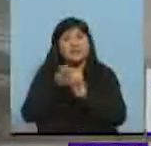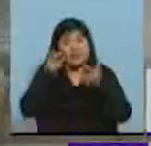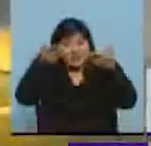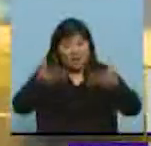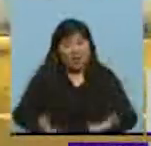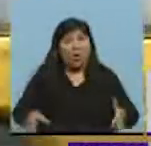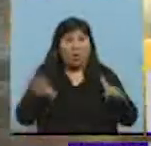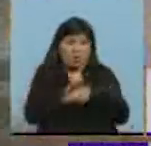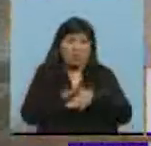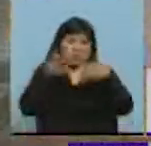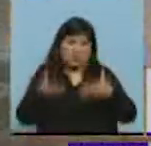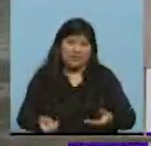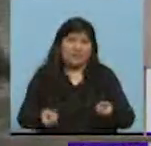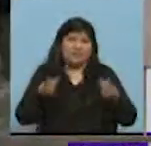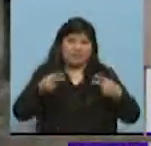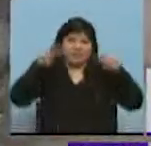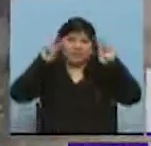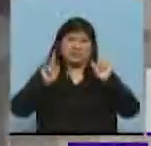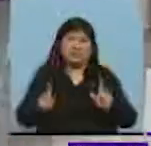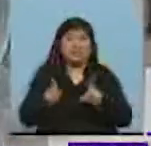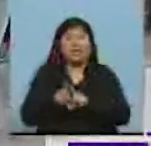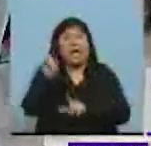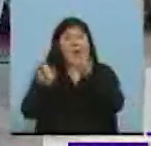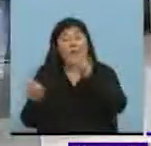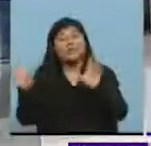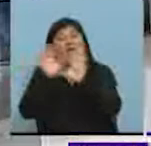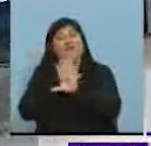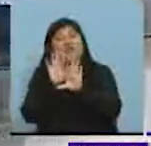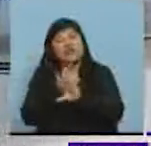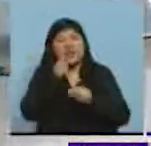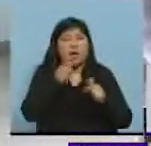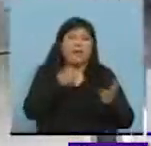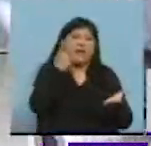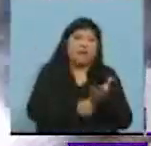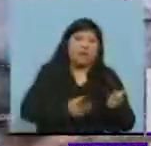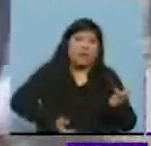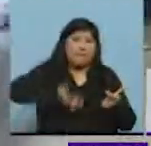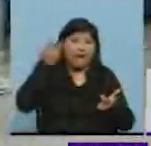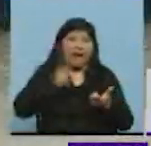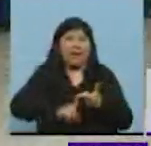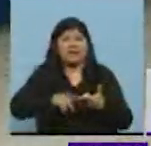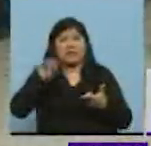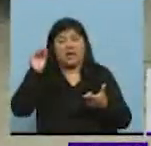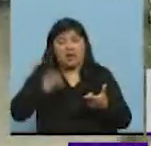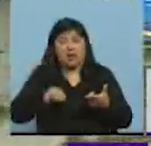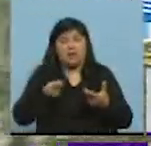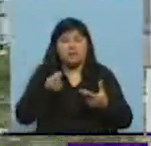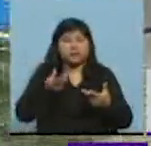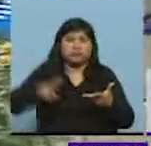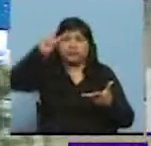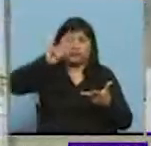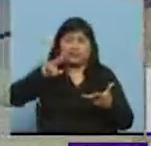ahí es lo que generó alguna confusión no de que me están cobrando más aumento en realidad lo que aumento en el consumo en la